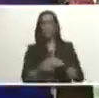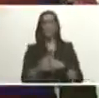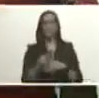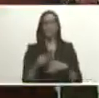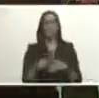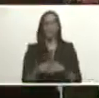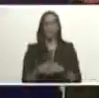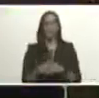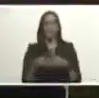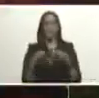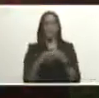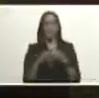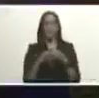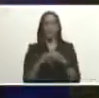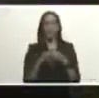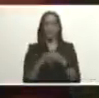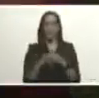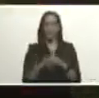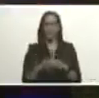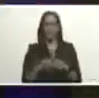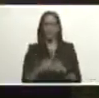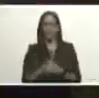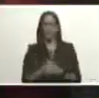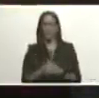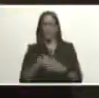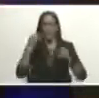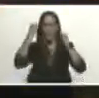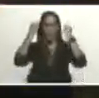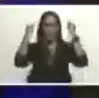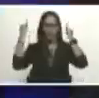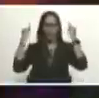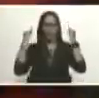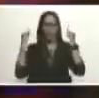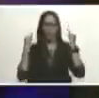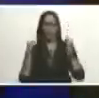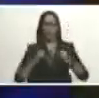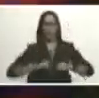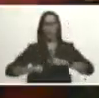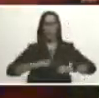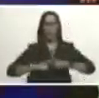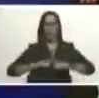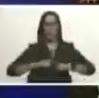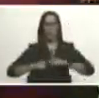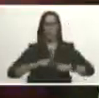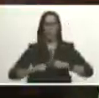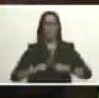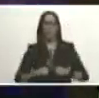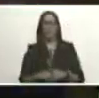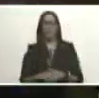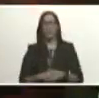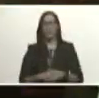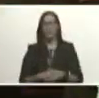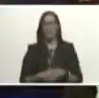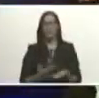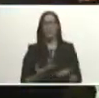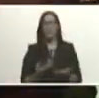grupos financiados del exterior, con la idea de promover una desestabilización interna, llevarnos a una guerra